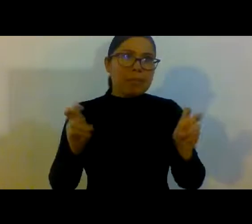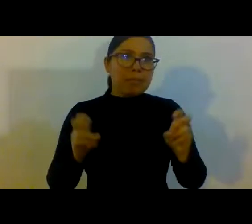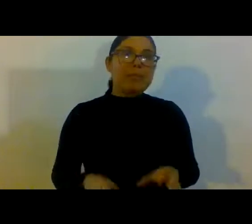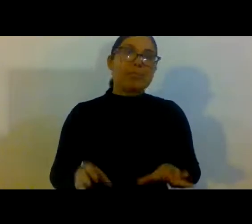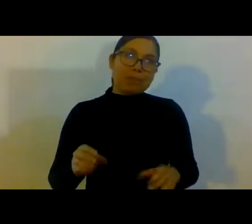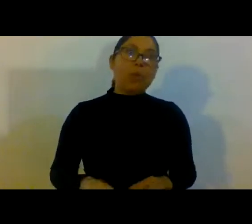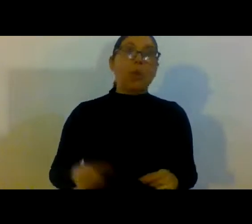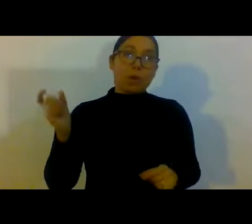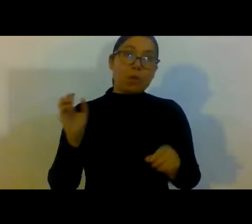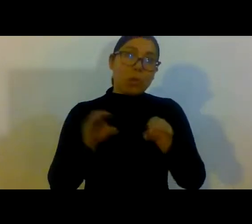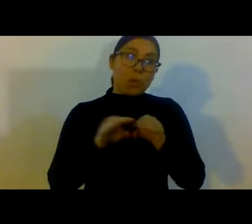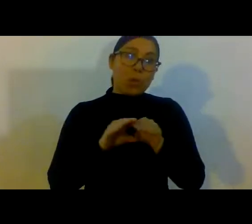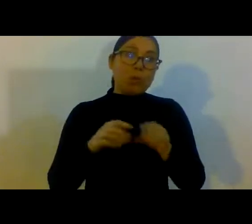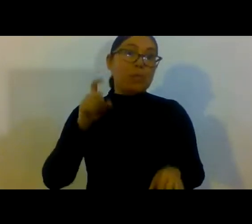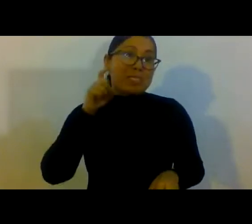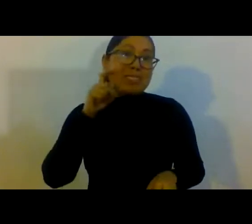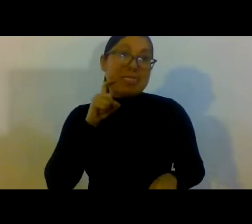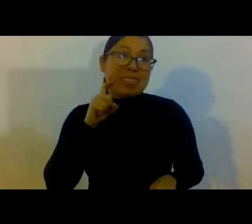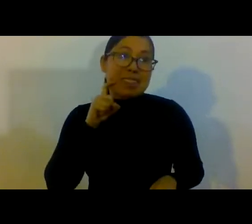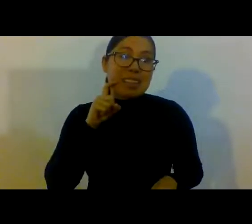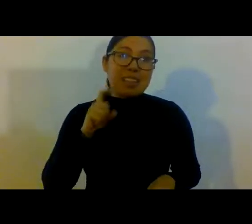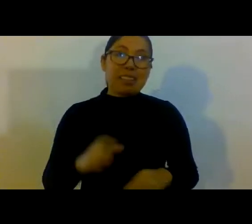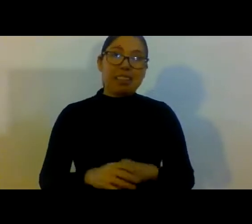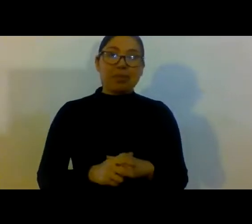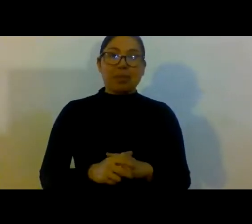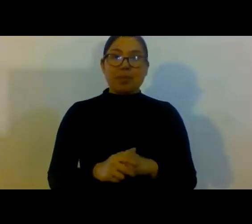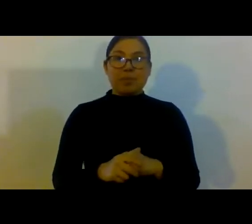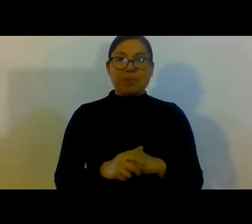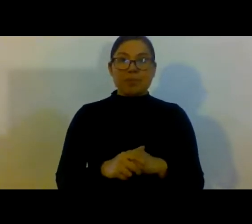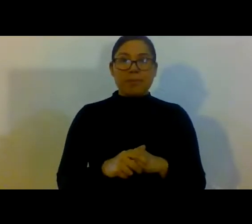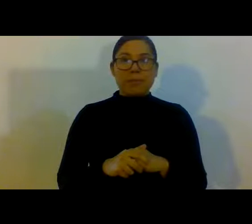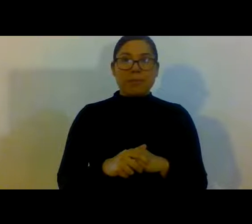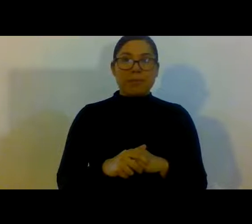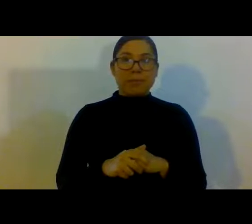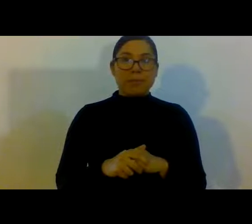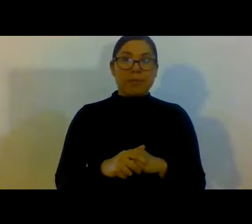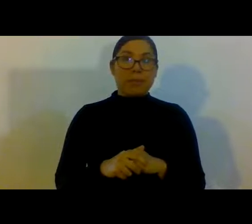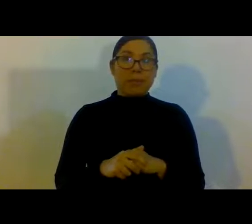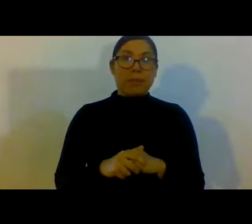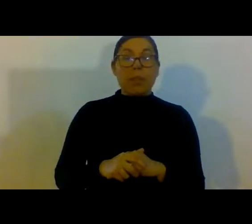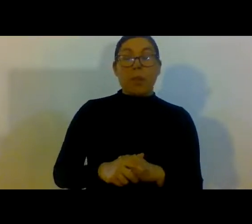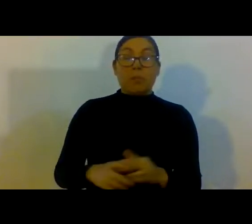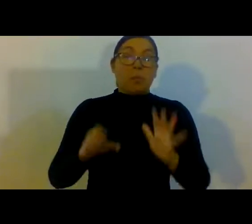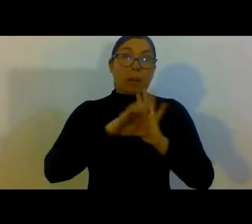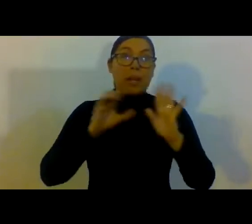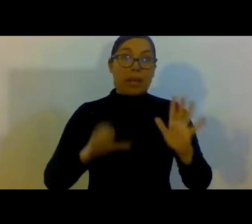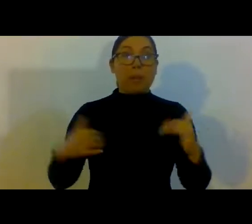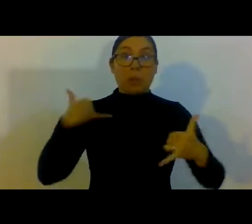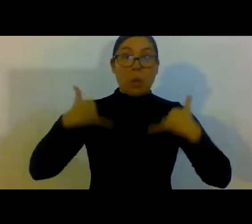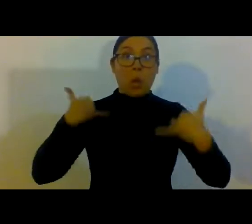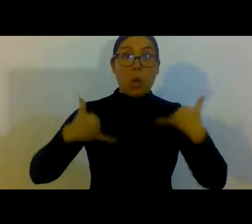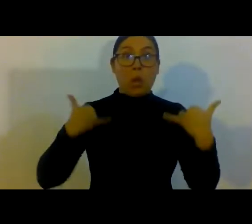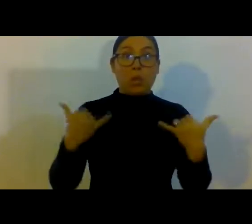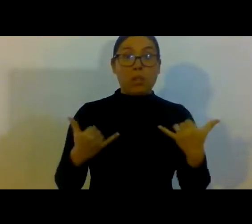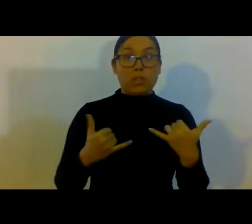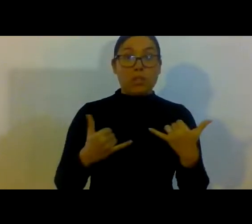hablamos con adolescentes, tal vez, que les decimos, bueno, vamos a hablar sobre anticonceptivos o sobre sexualidad en general. Y el